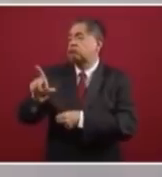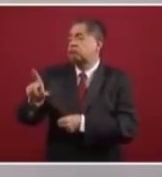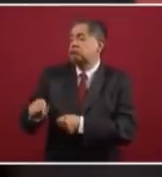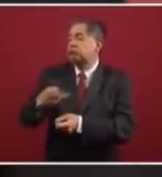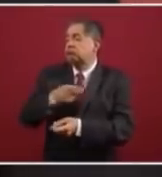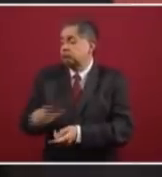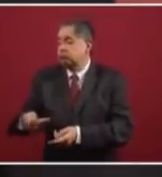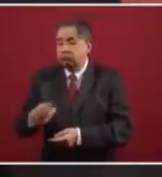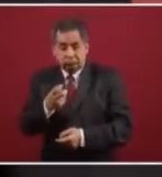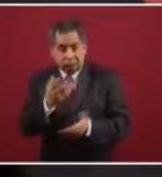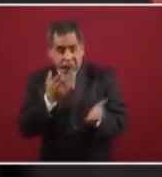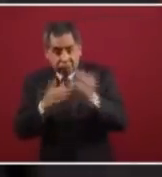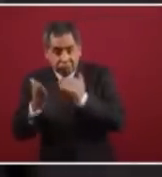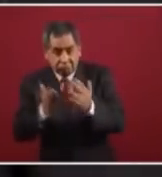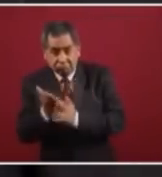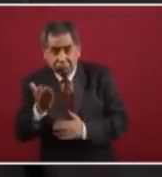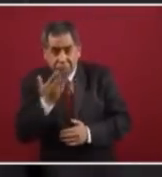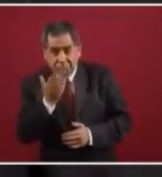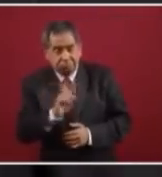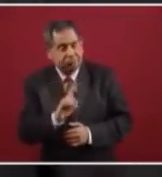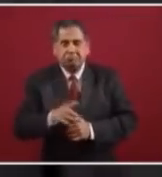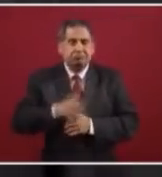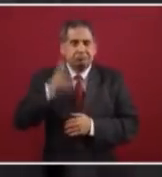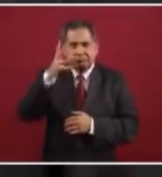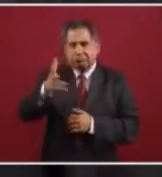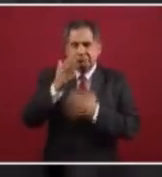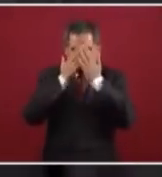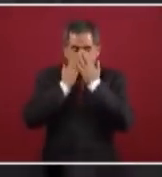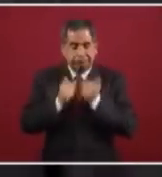tiene viabilidad, no tiene futuro.